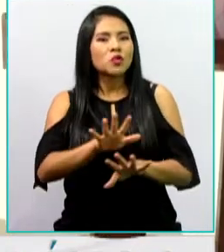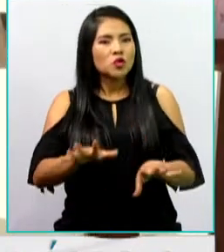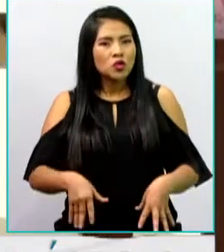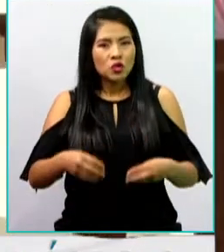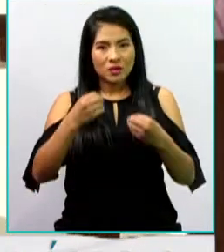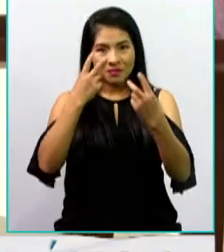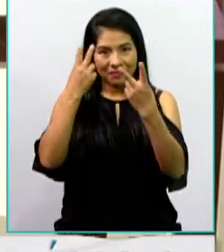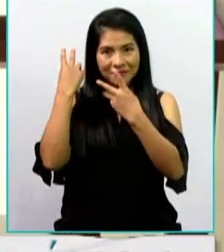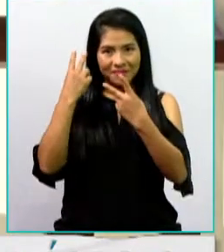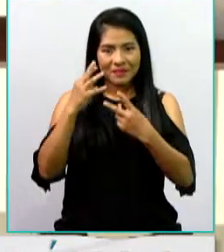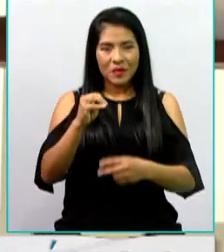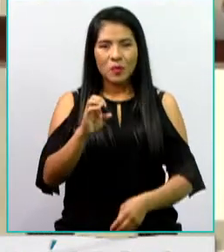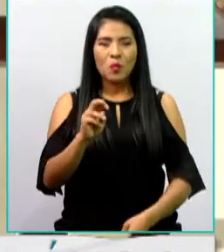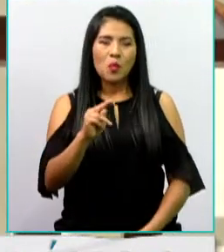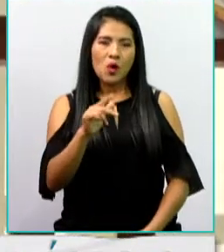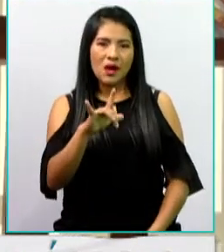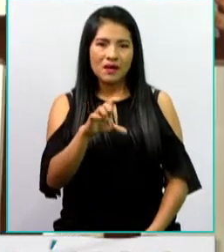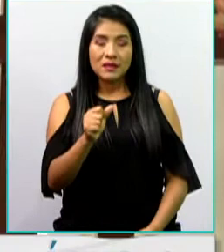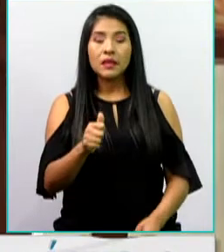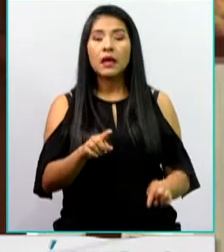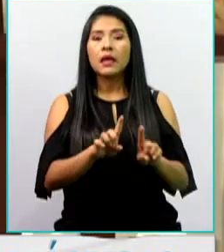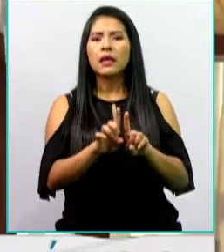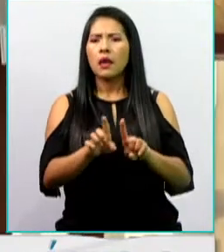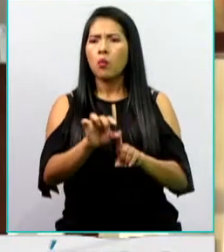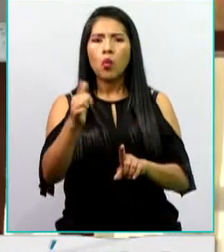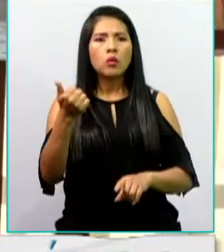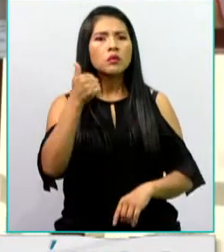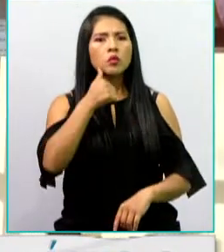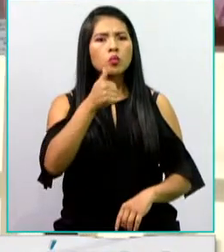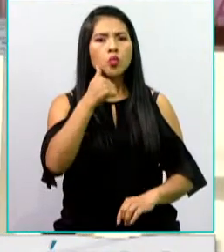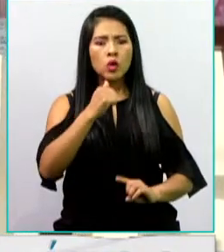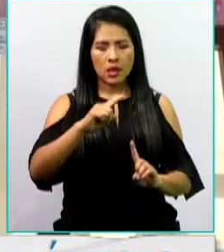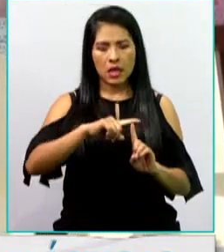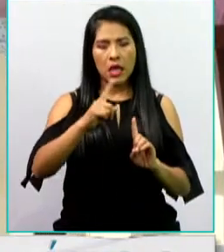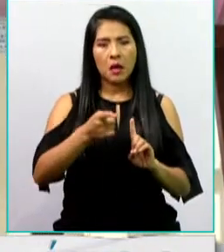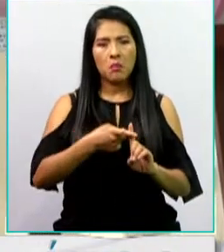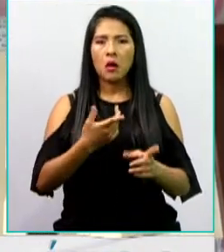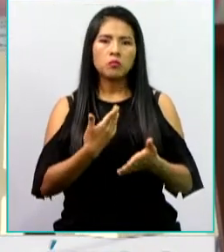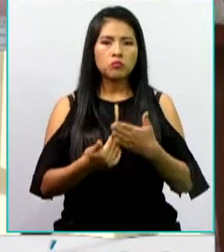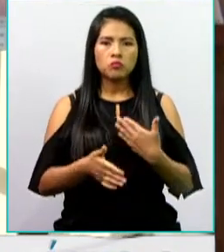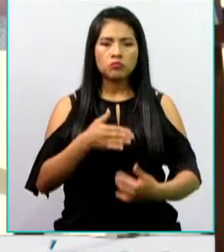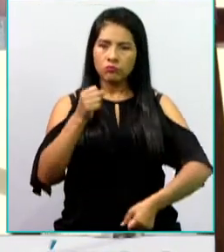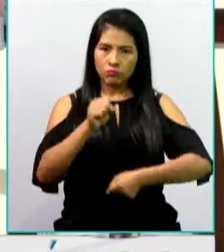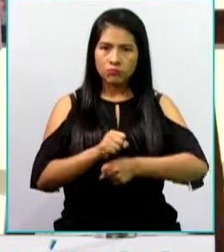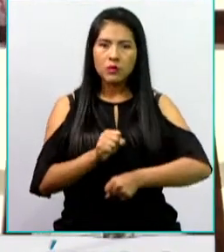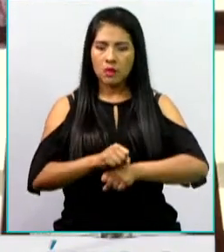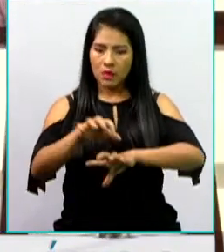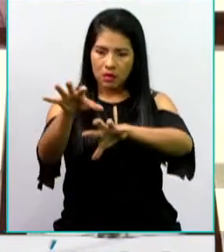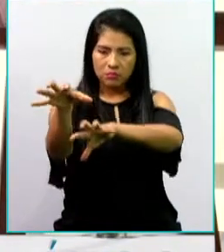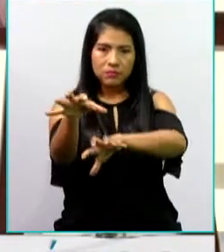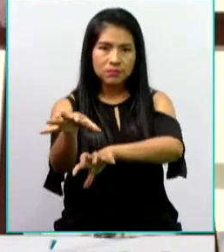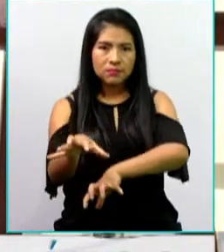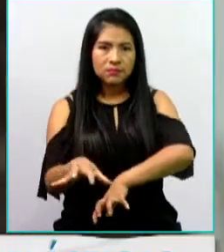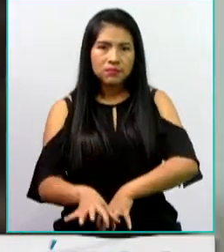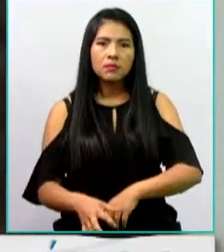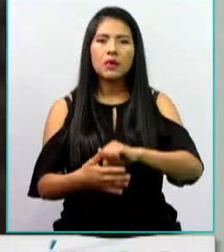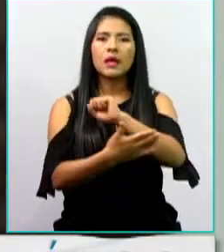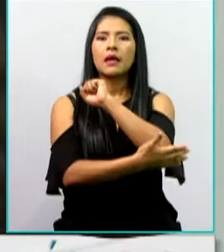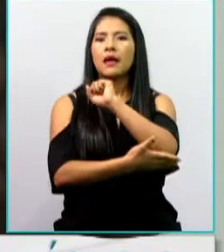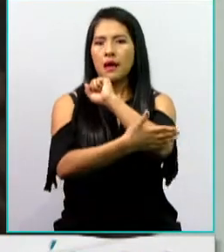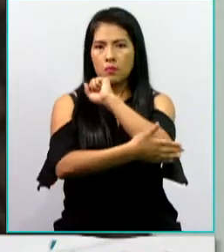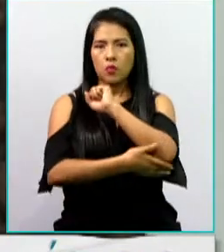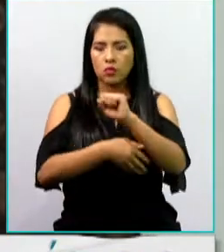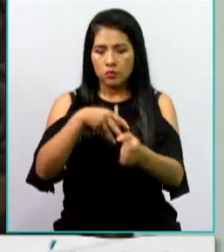la atención mientras leíamos ha sido de una mujer embarazada sembrando, ¿no? Entonces es todo este trabajo de la mujer que tú lo